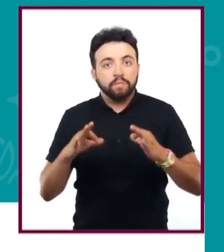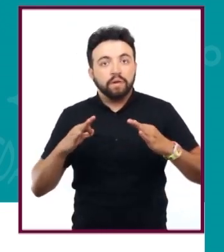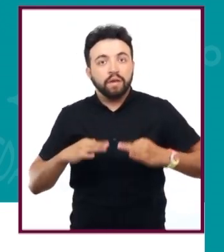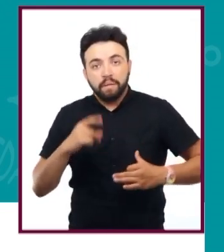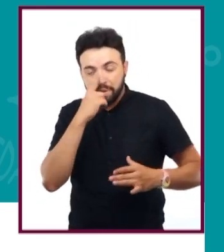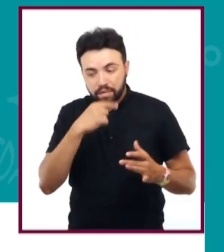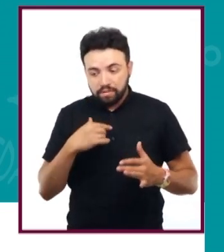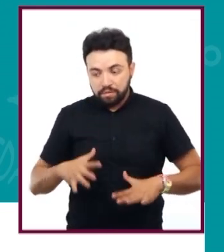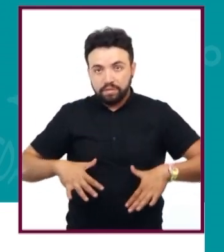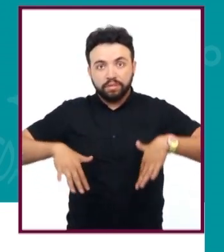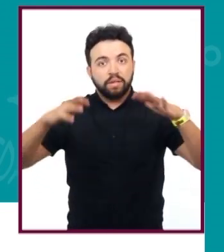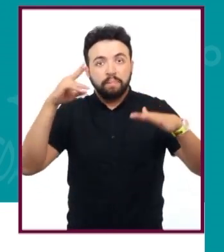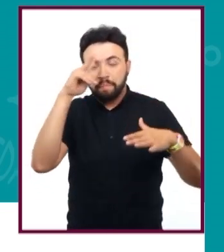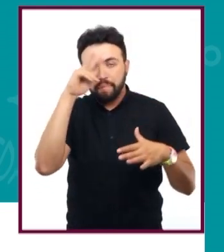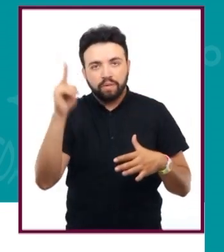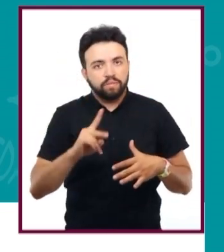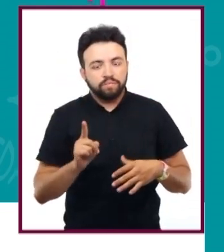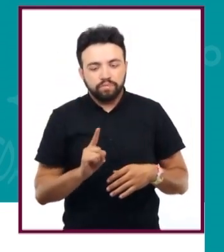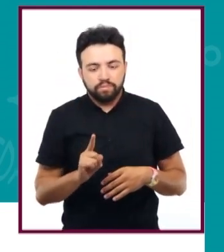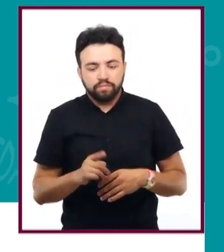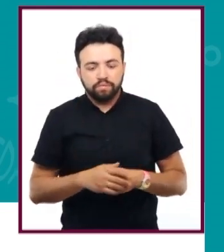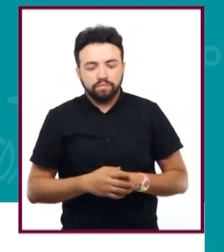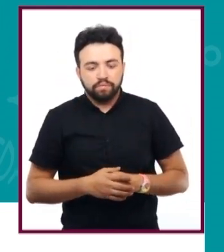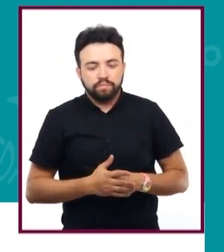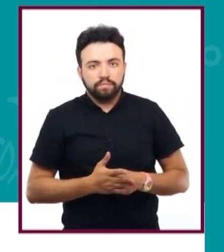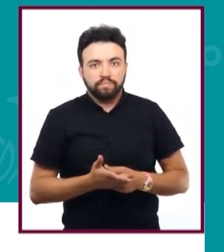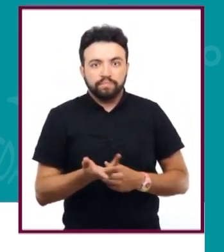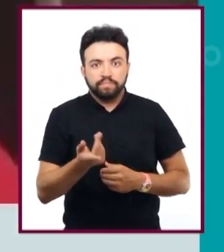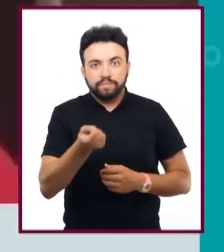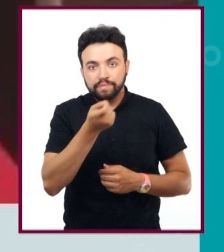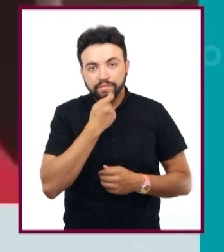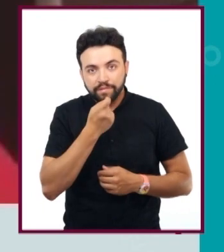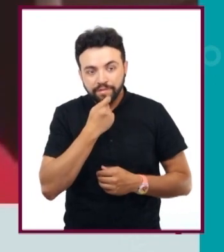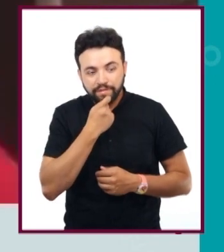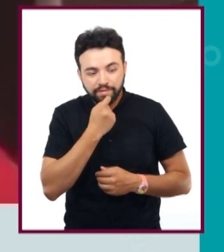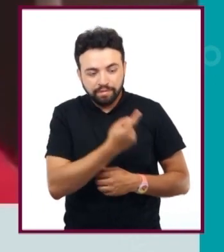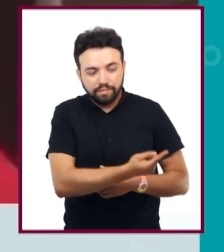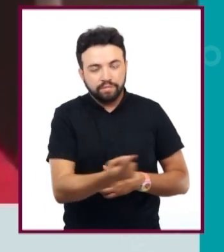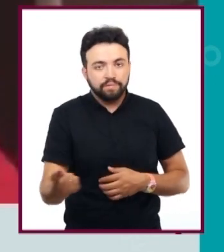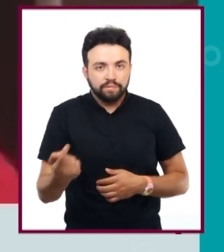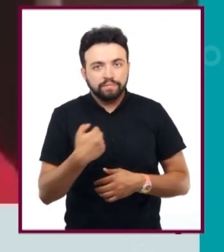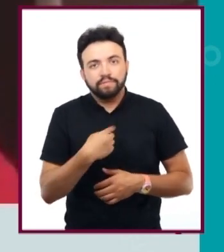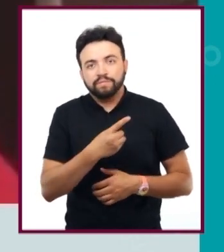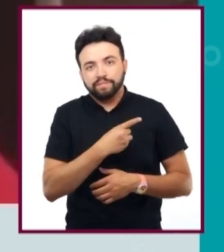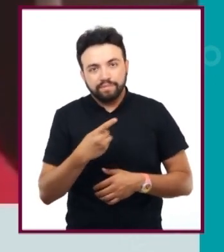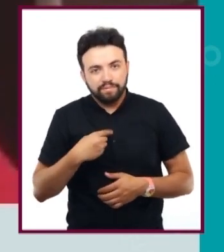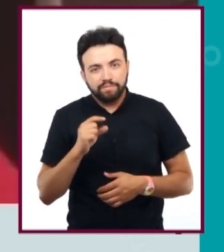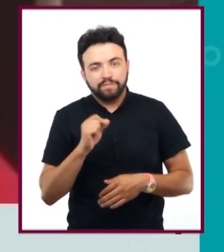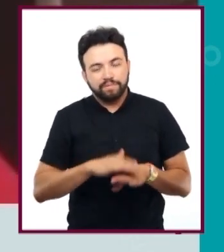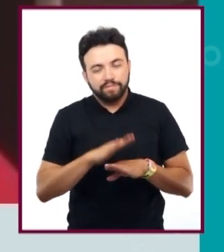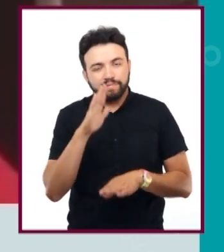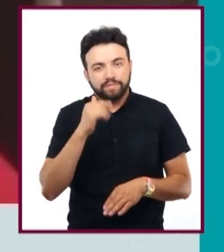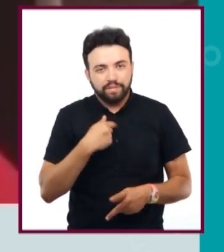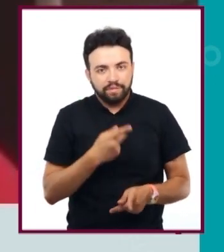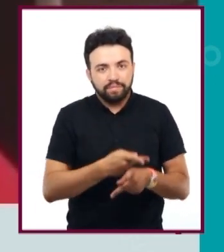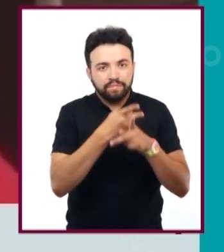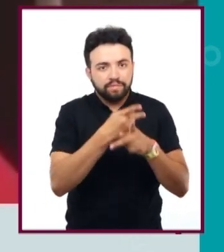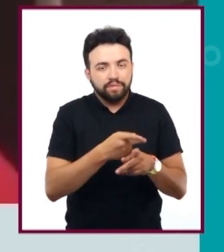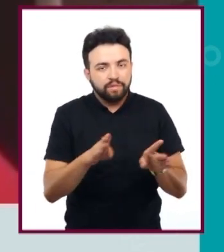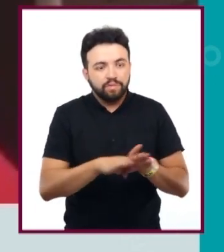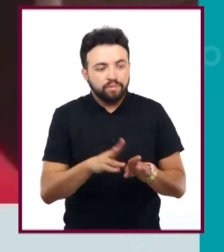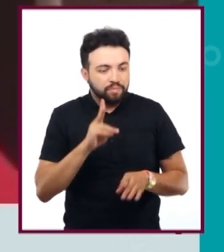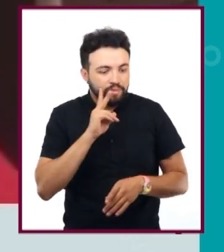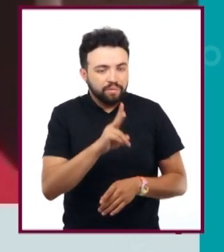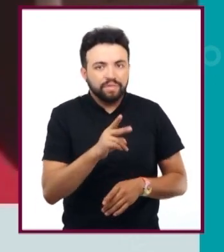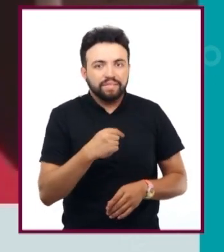mantener tu postura tranquila para no alterar más las cosas. Con niños he tenido que ser